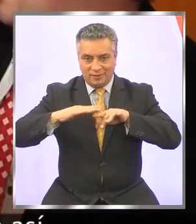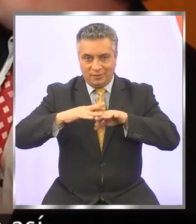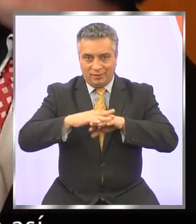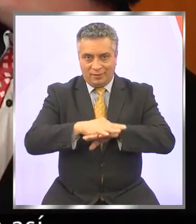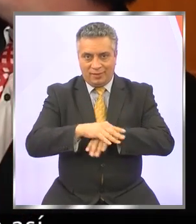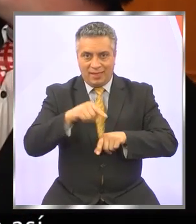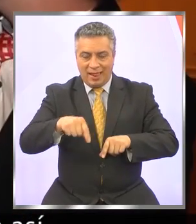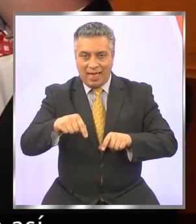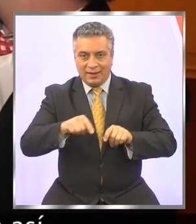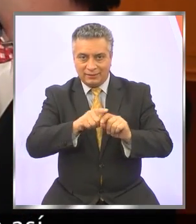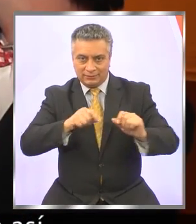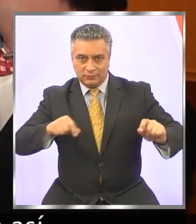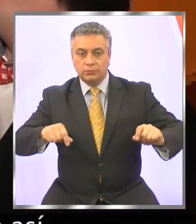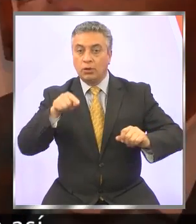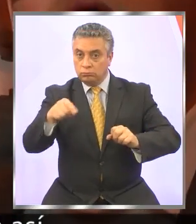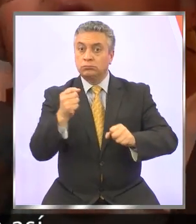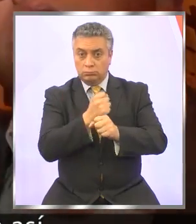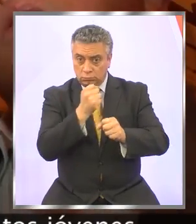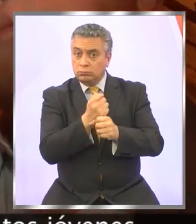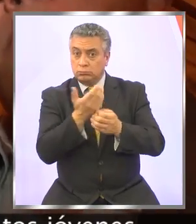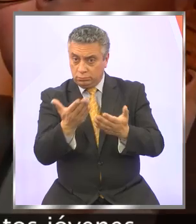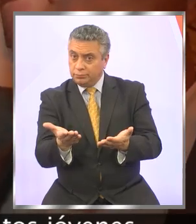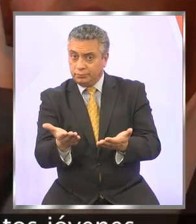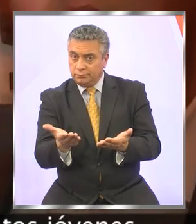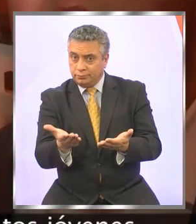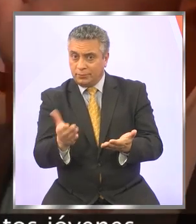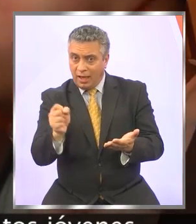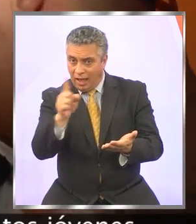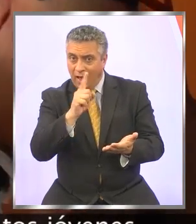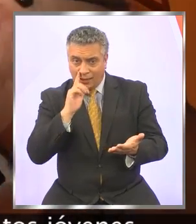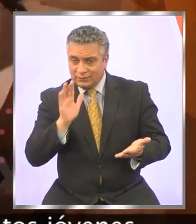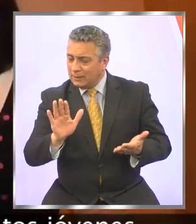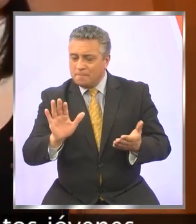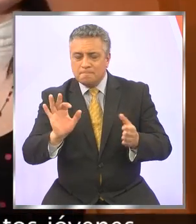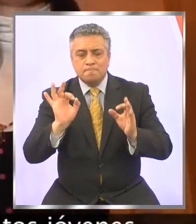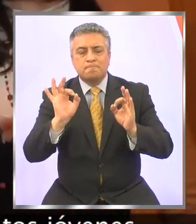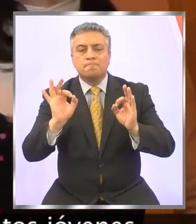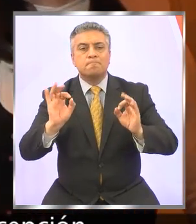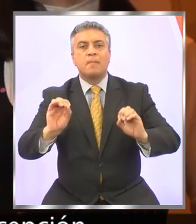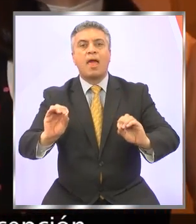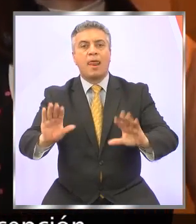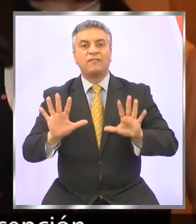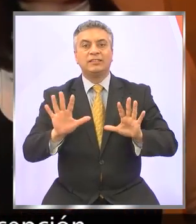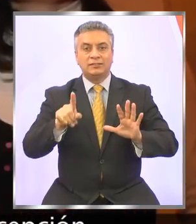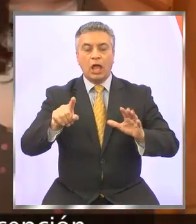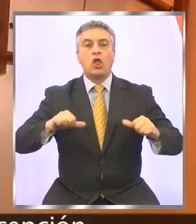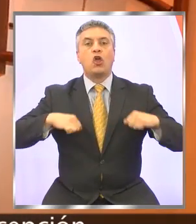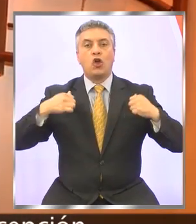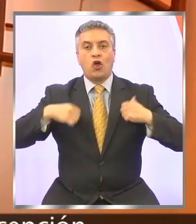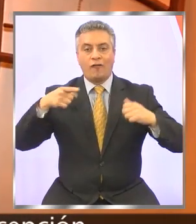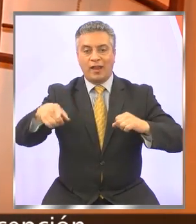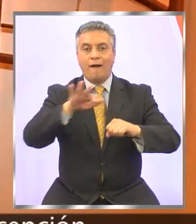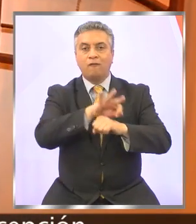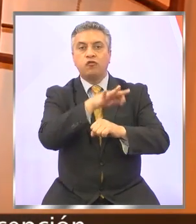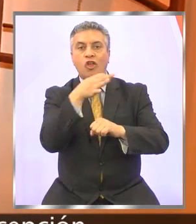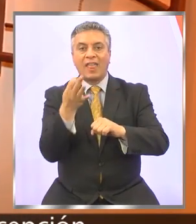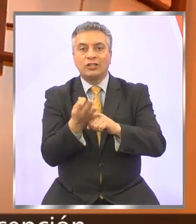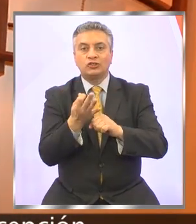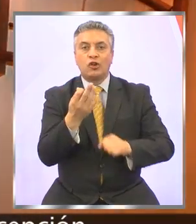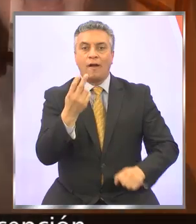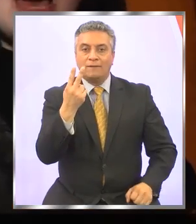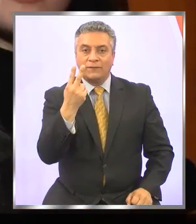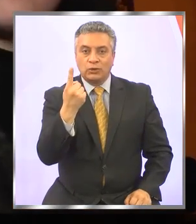Obras que terminan así. Toda una maravilla tejido por estos jóvenes de la Fundación 21 de